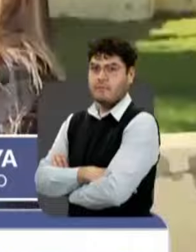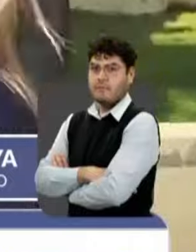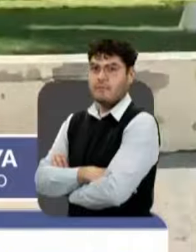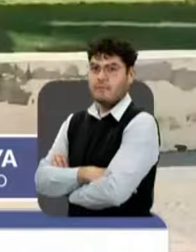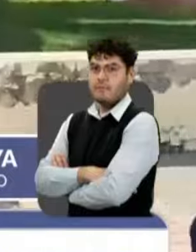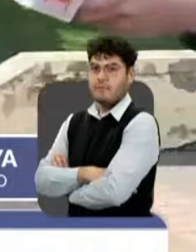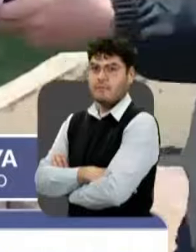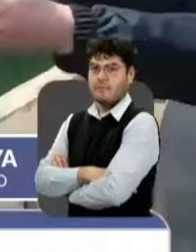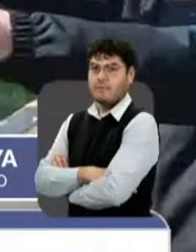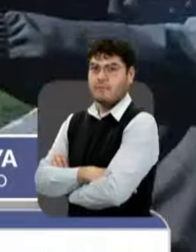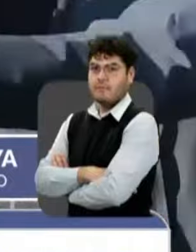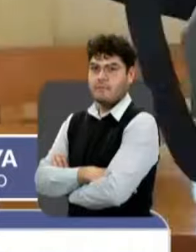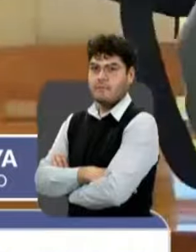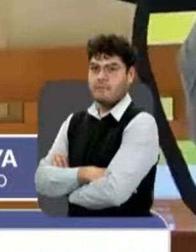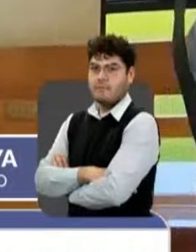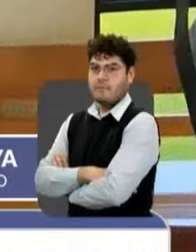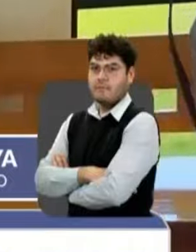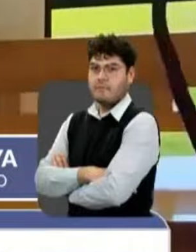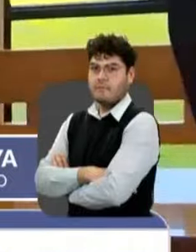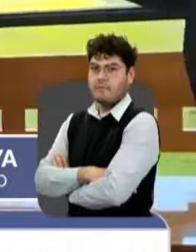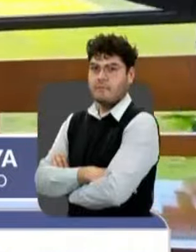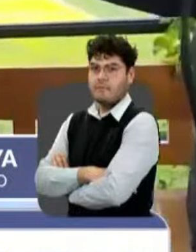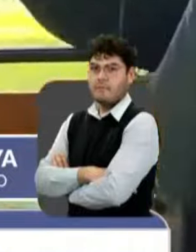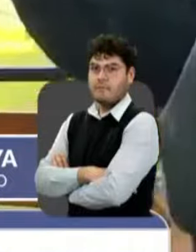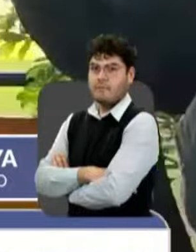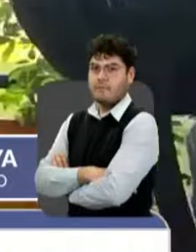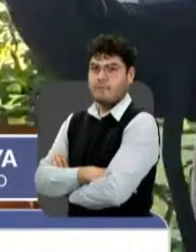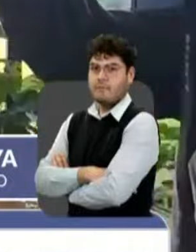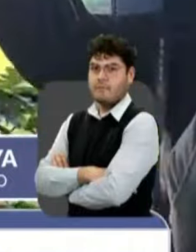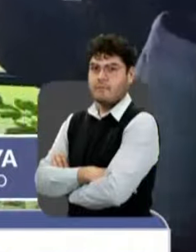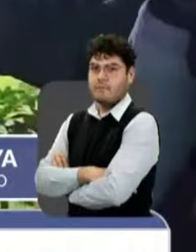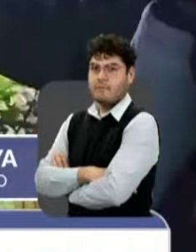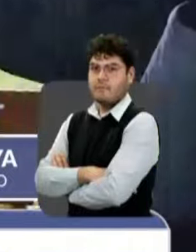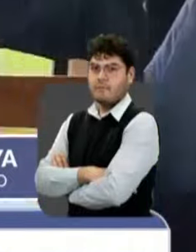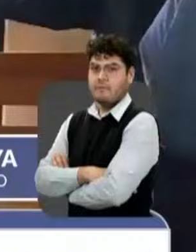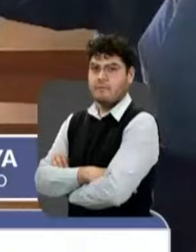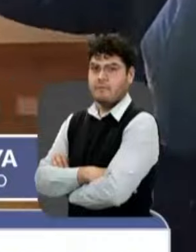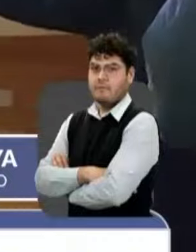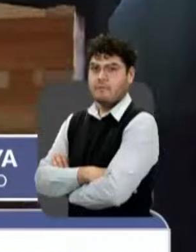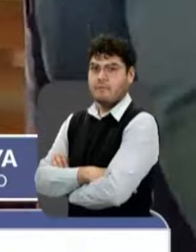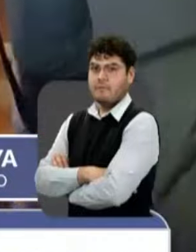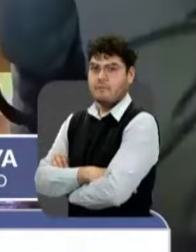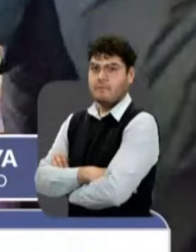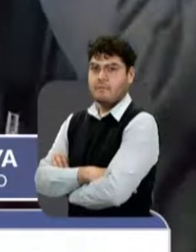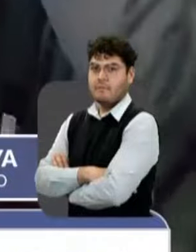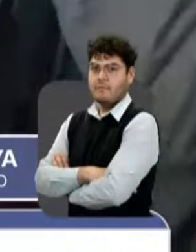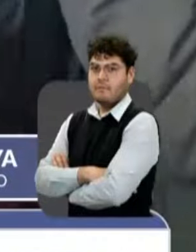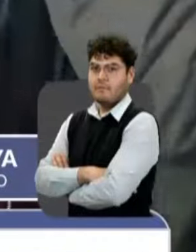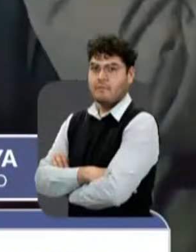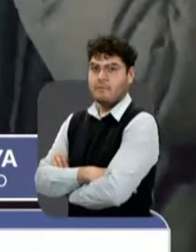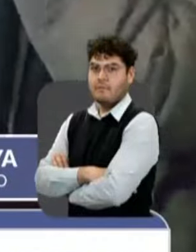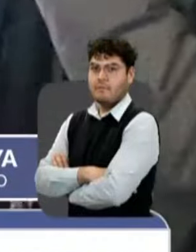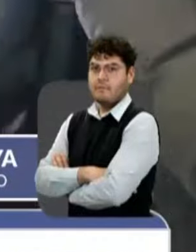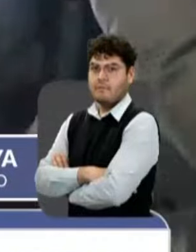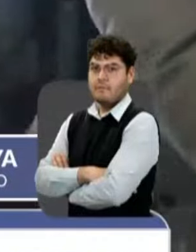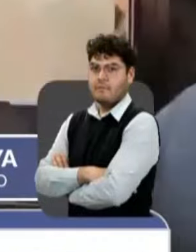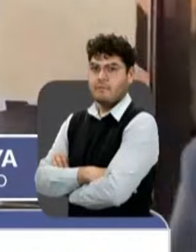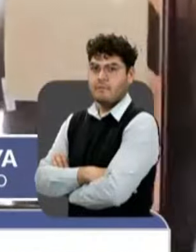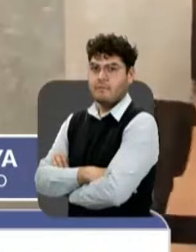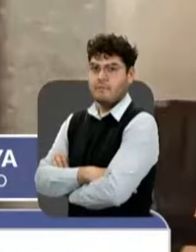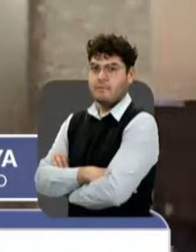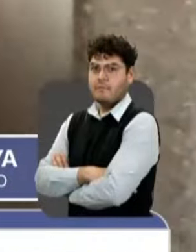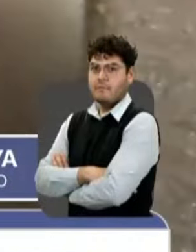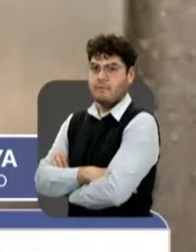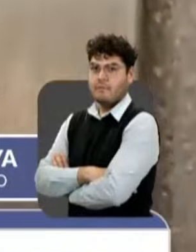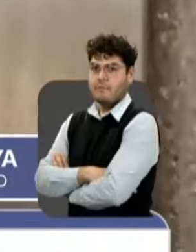prisión preventiva del condenado por cuatro delitos de abuso sexual en contra de dos menores de edad Esa fue la determinación de la